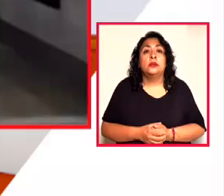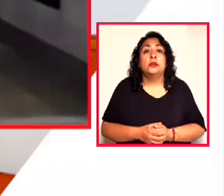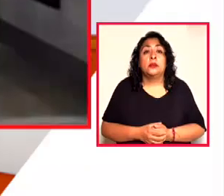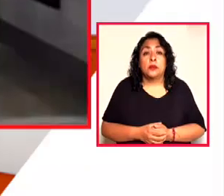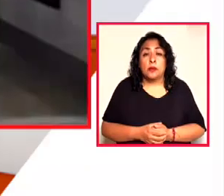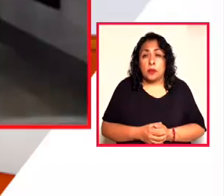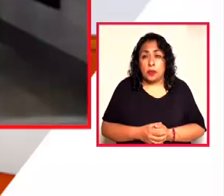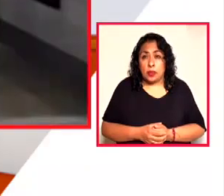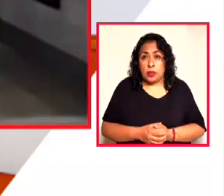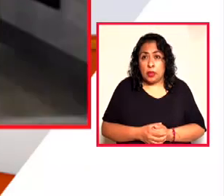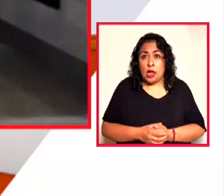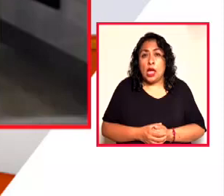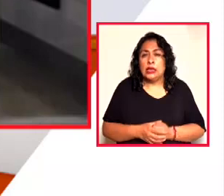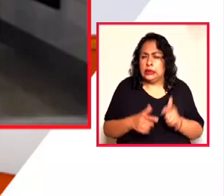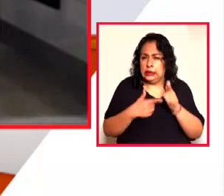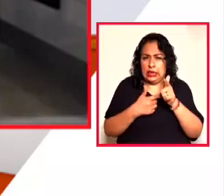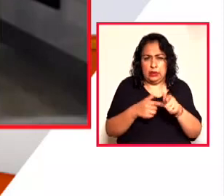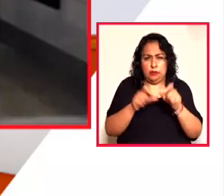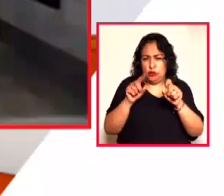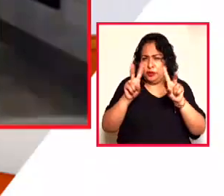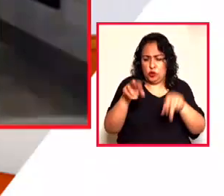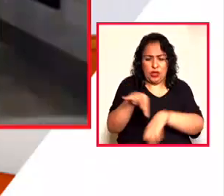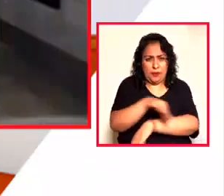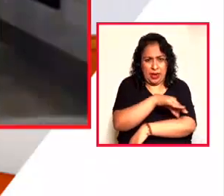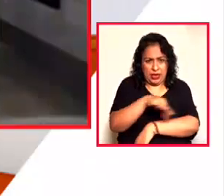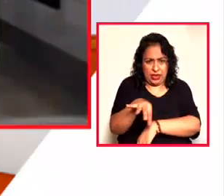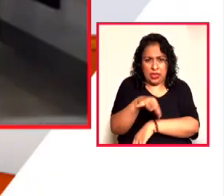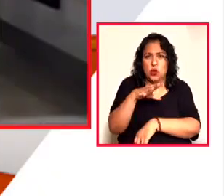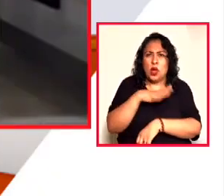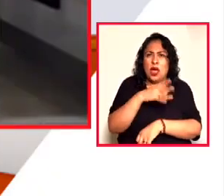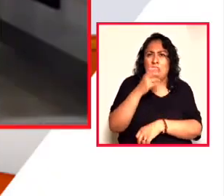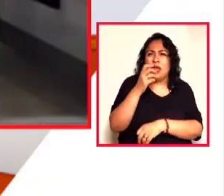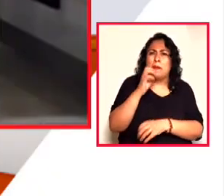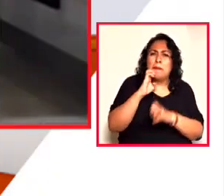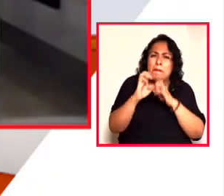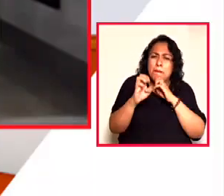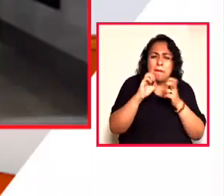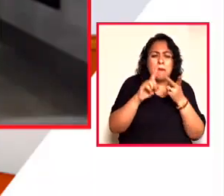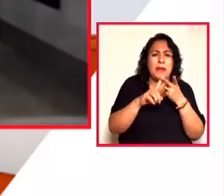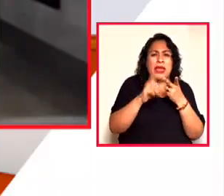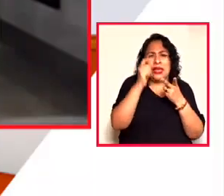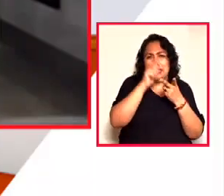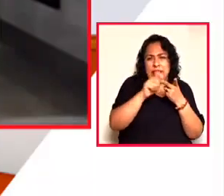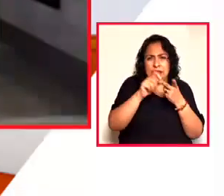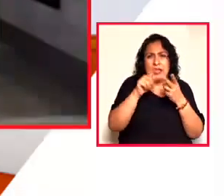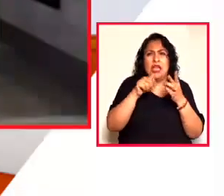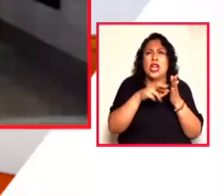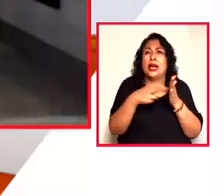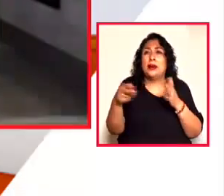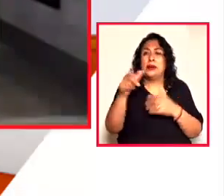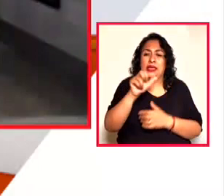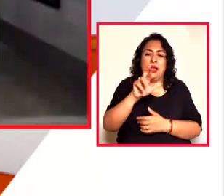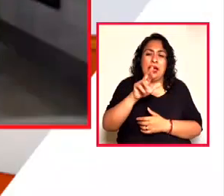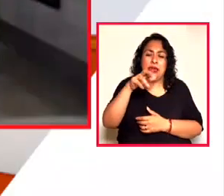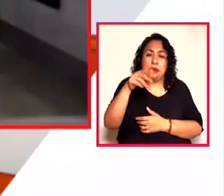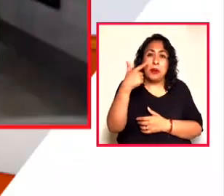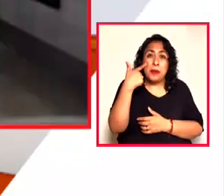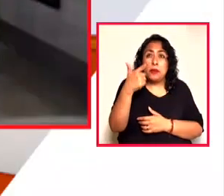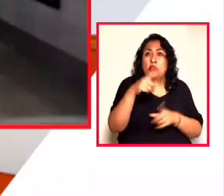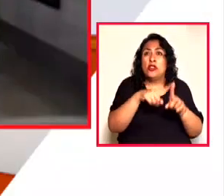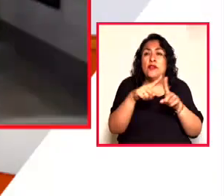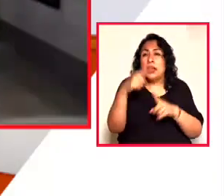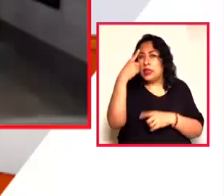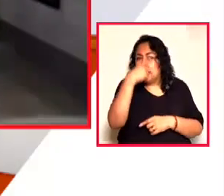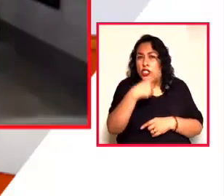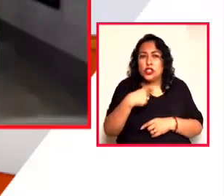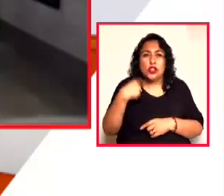Nos salimos del tema, seguimos en arquitectura por medio de ensayos, entrevistas, mapas. La revista Arquine nos muestra los diferentes rostros que ha